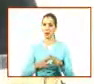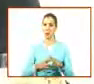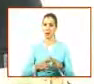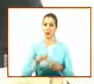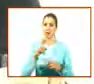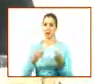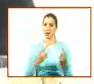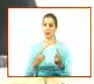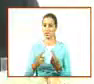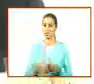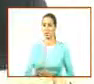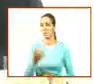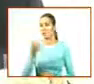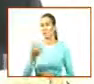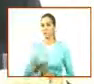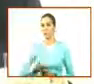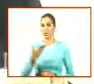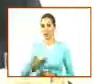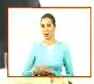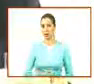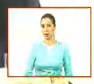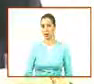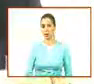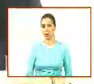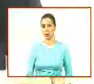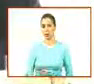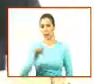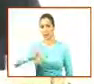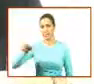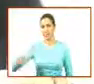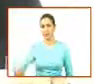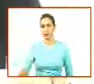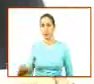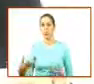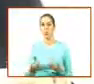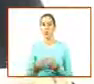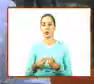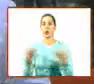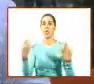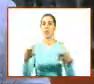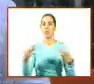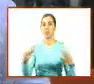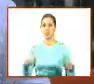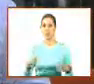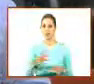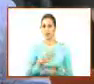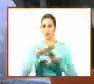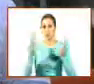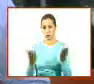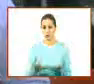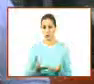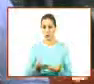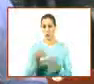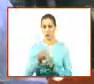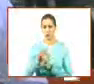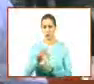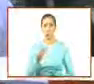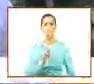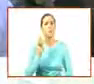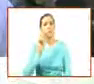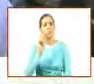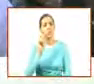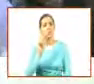la relación más fundamental de los individuos con la naturaleza. En este sentido, el